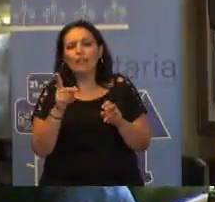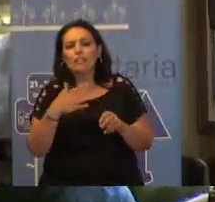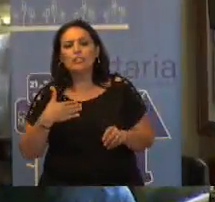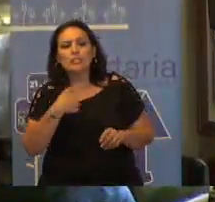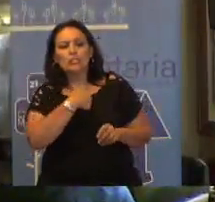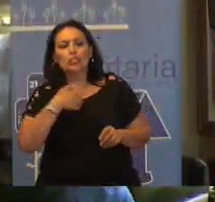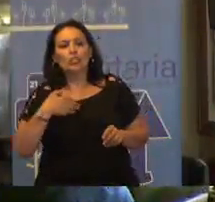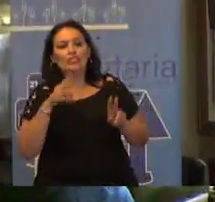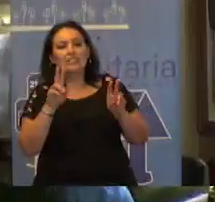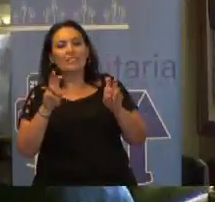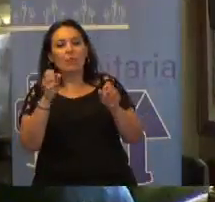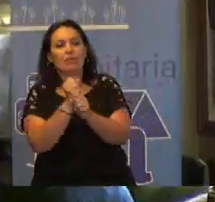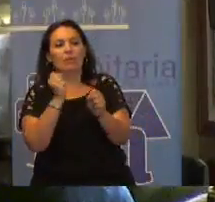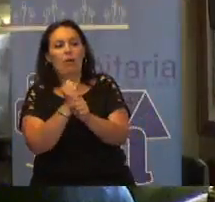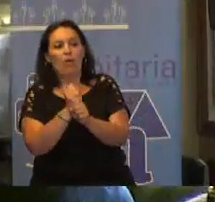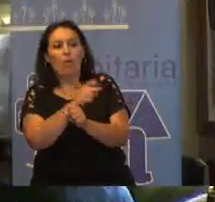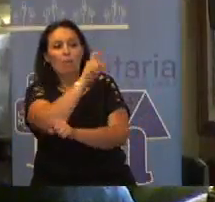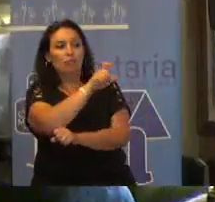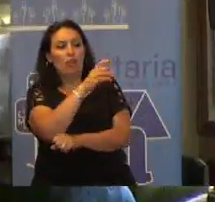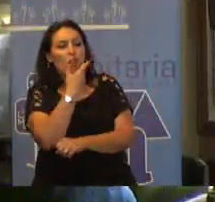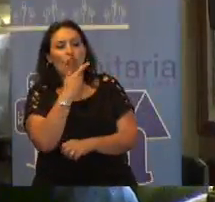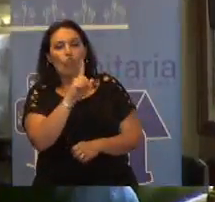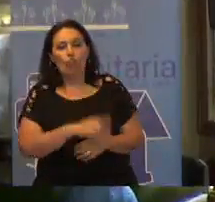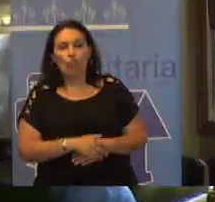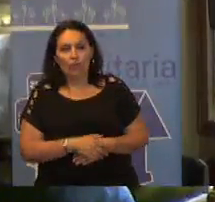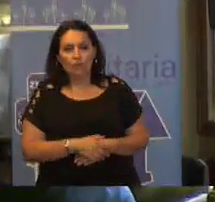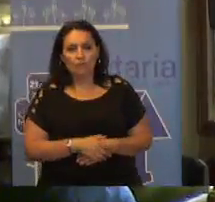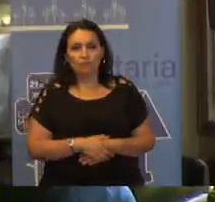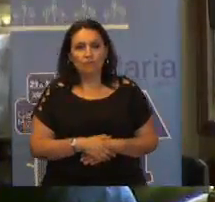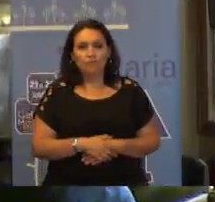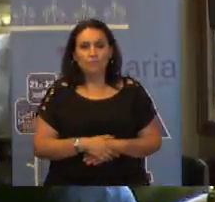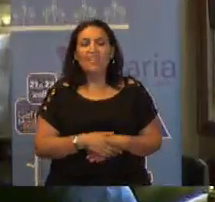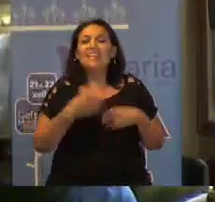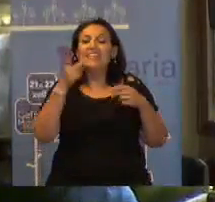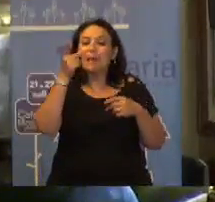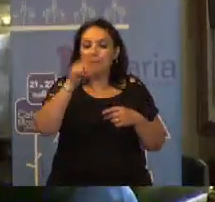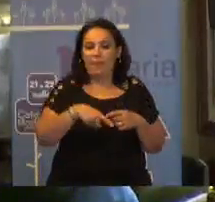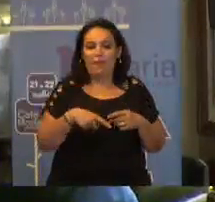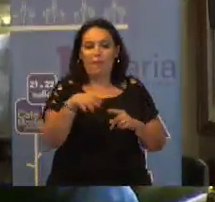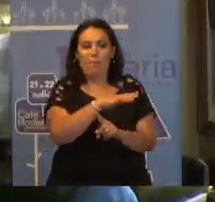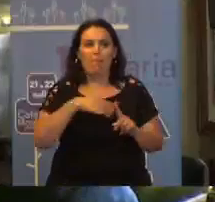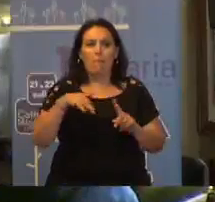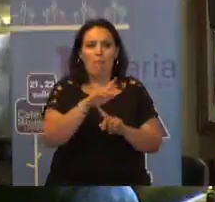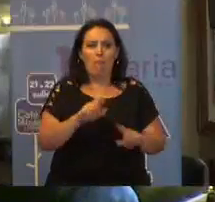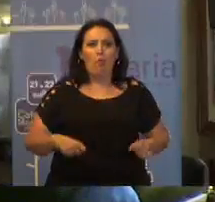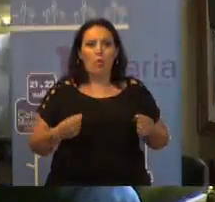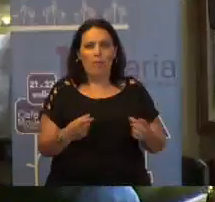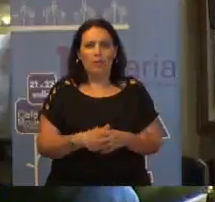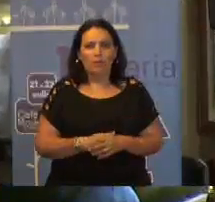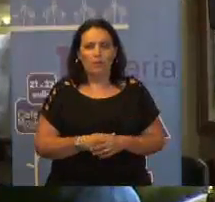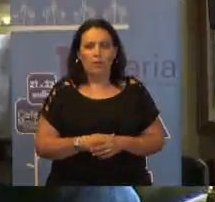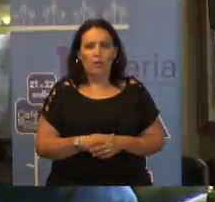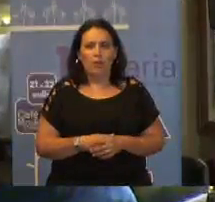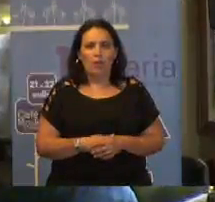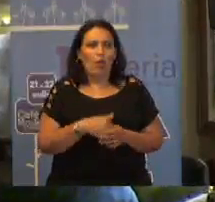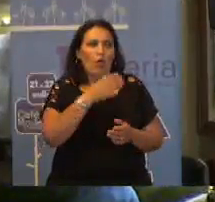concellos no tema do emprego. E despois, digo, no tema do medio ambiente, onde tamén tedes o tema del